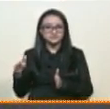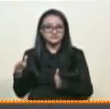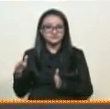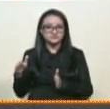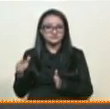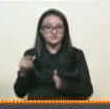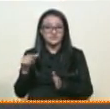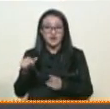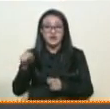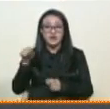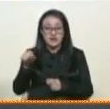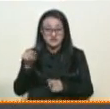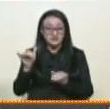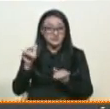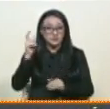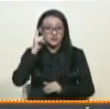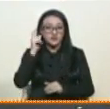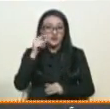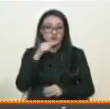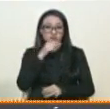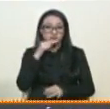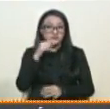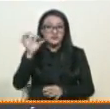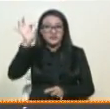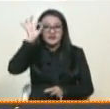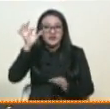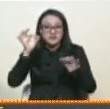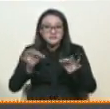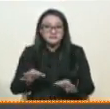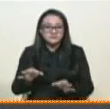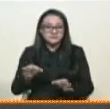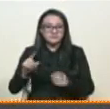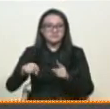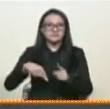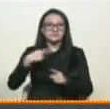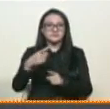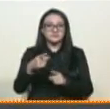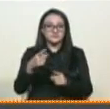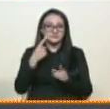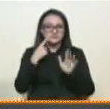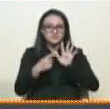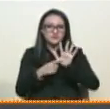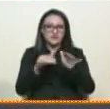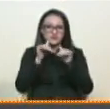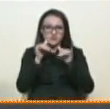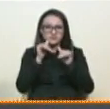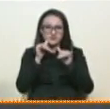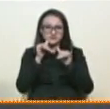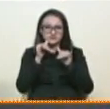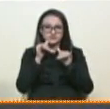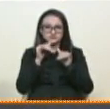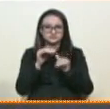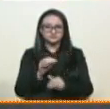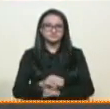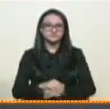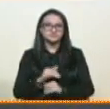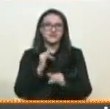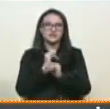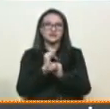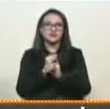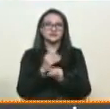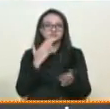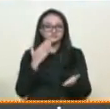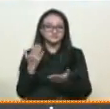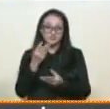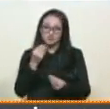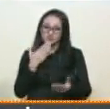nuestro marco para las elecciones regionales. Próximamente estaremos mostrando la información a través de nuestra página web. Doctora, muchísimas